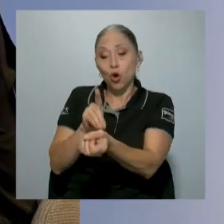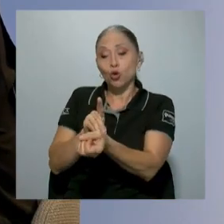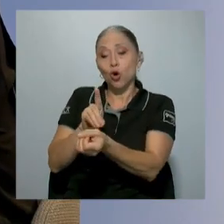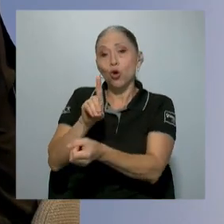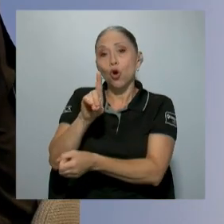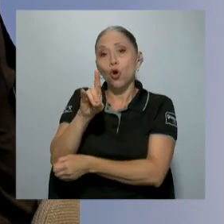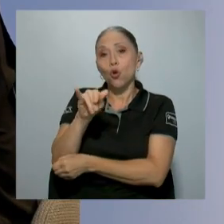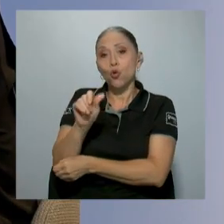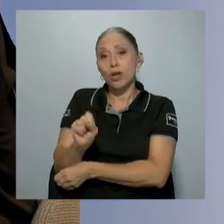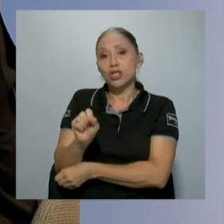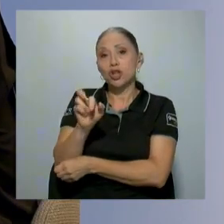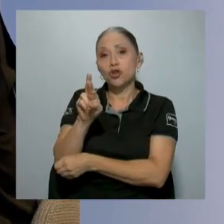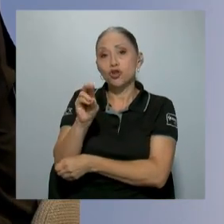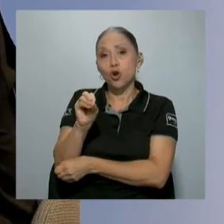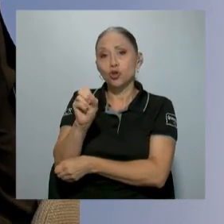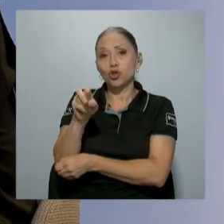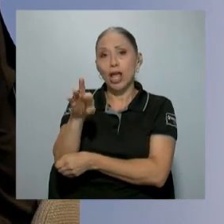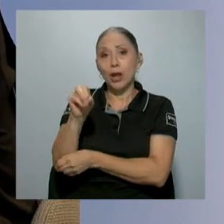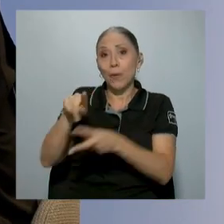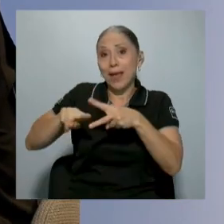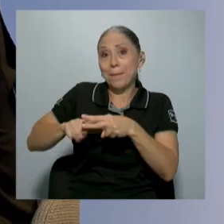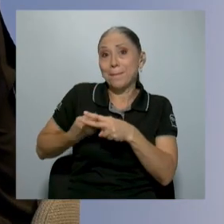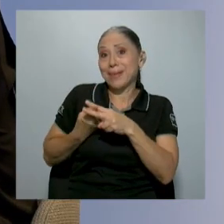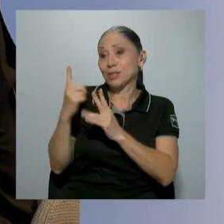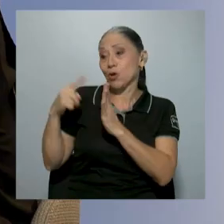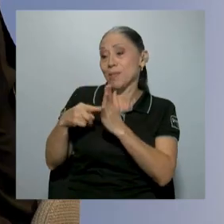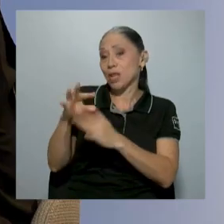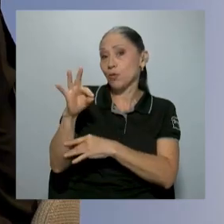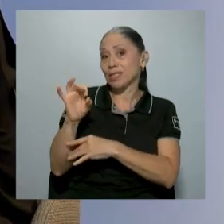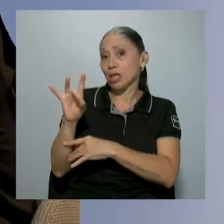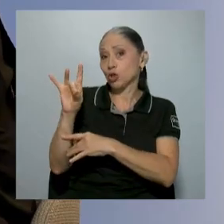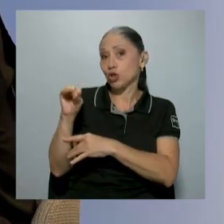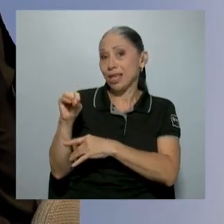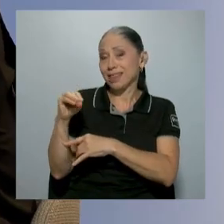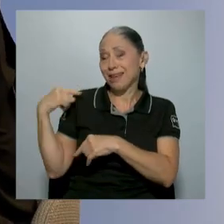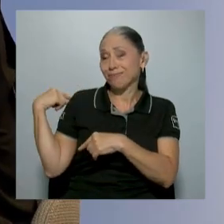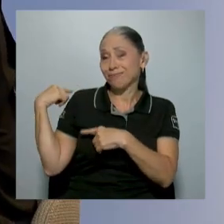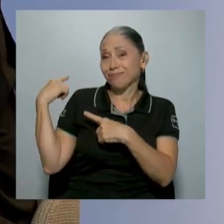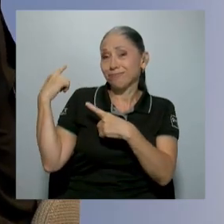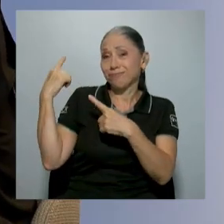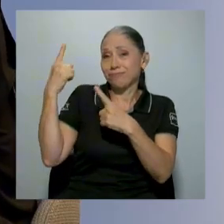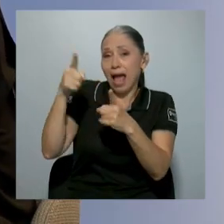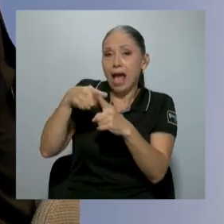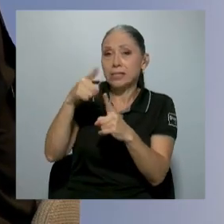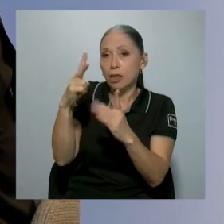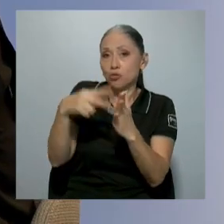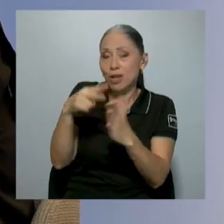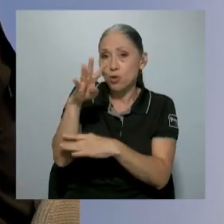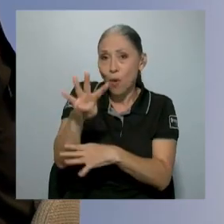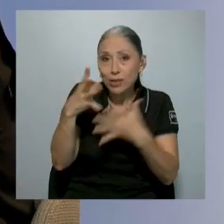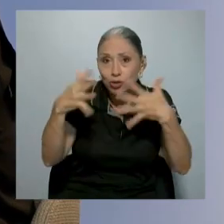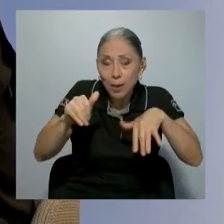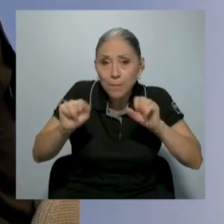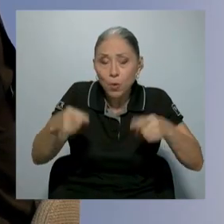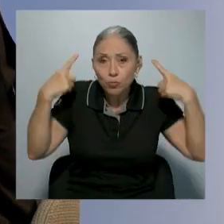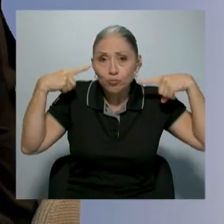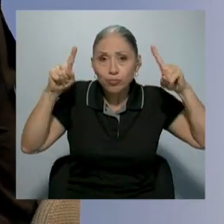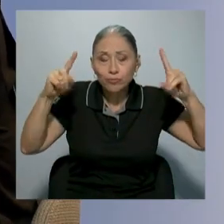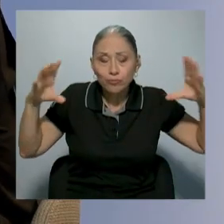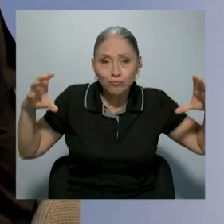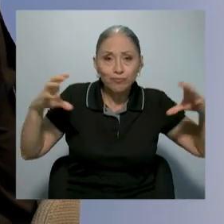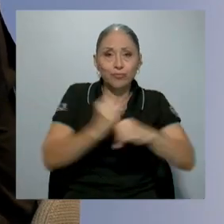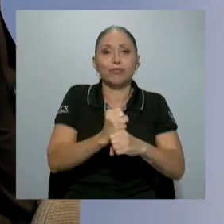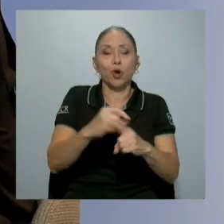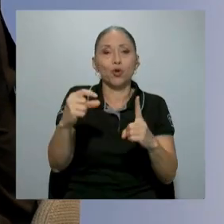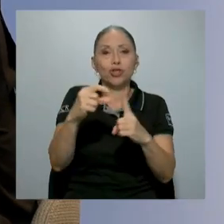poder caracterizar, digamos, eventualmente las zonas y hasta el 2004, 2005 fue que se pudo materializar, digamos, el concepto.